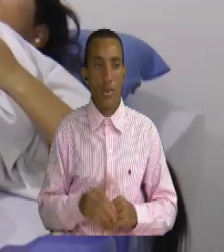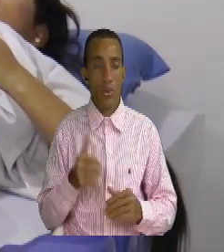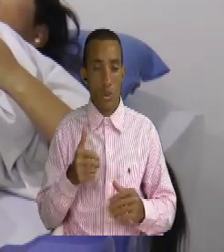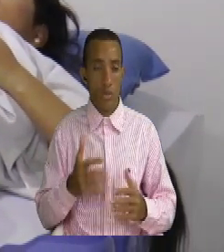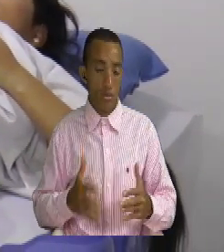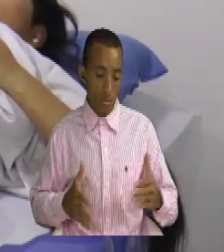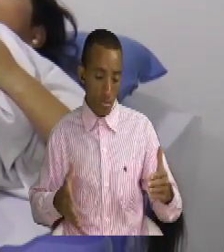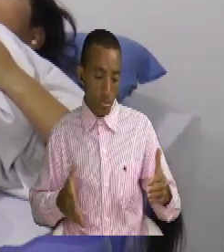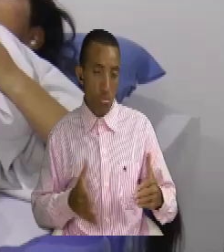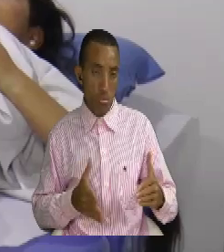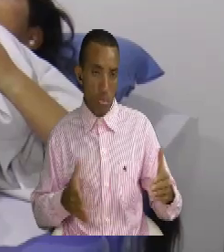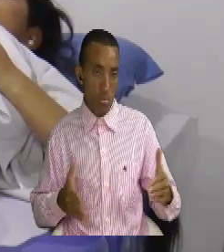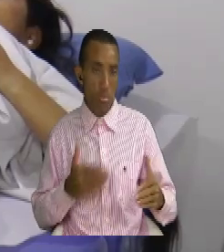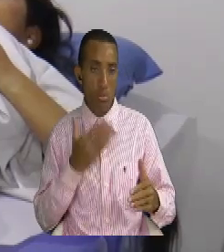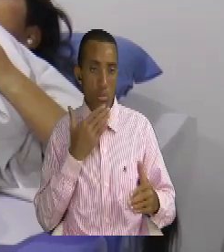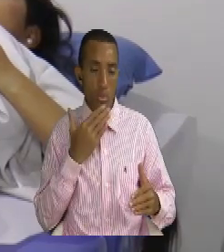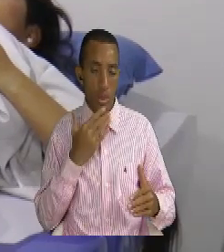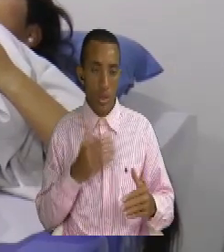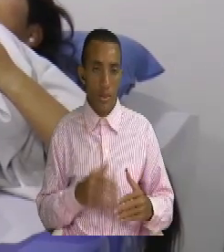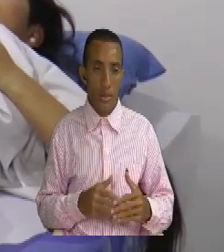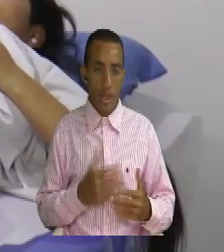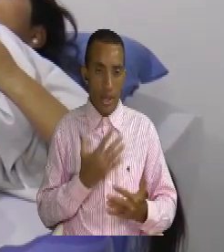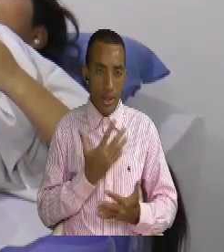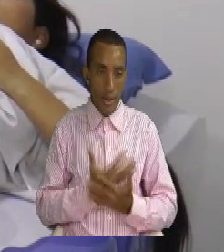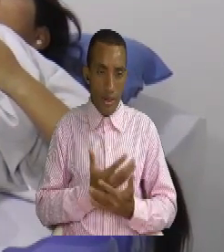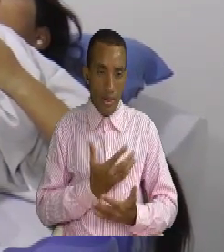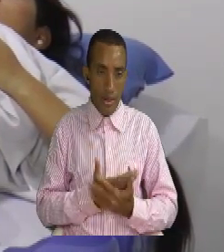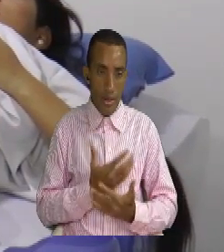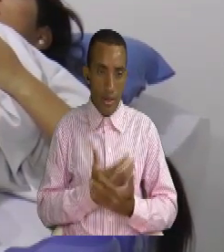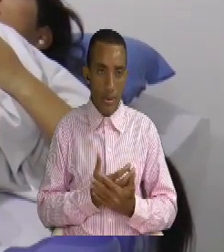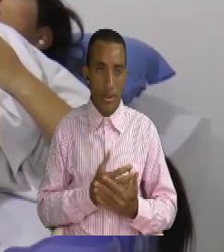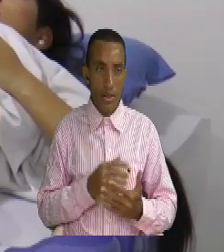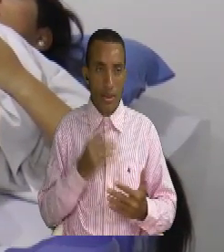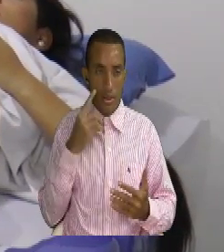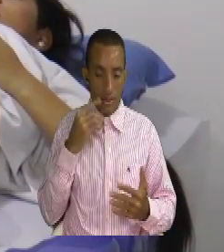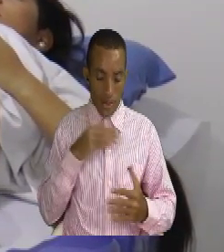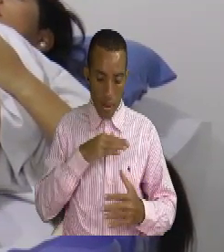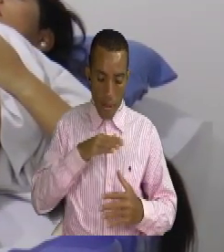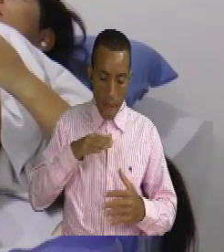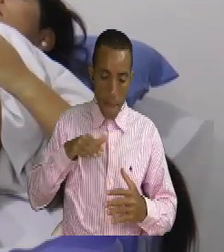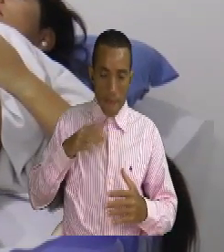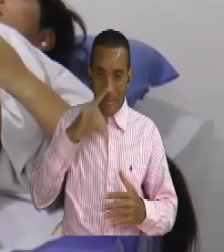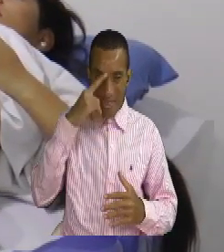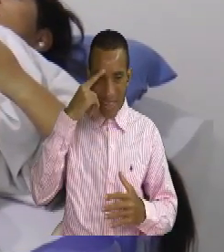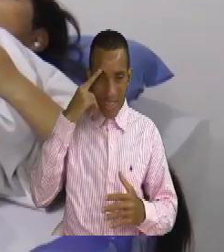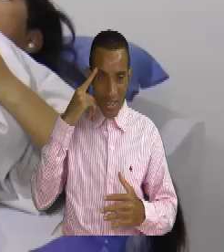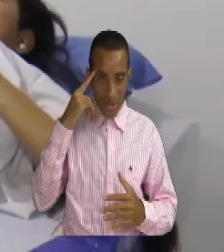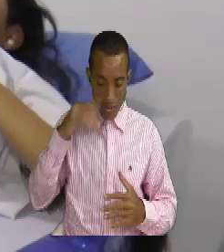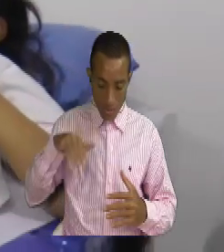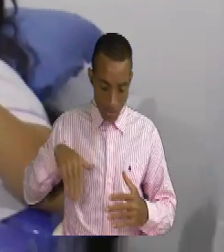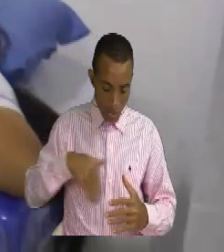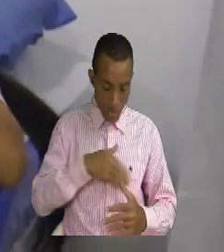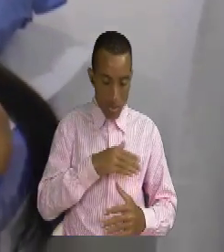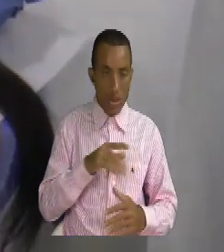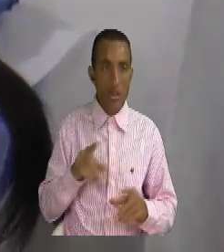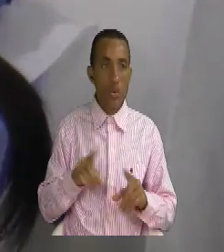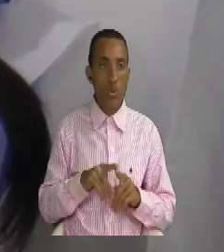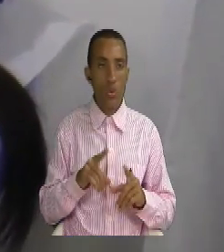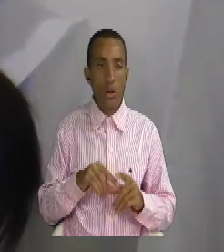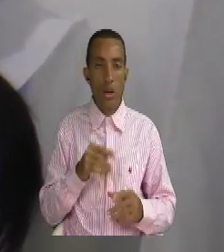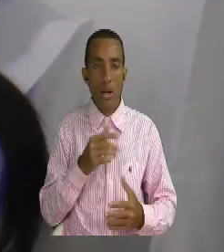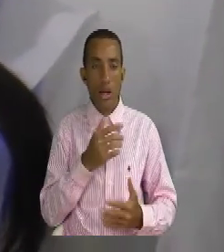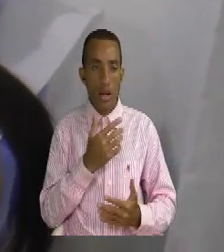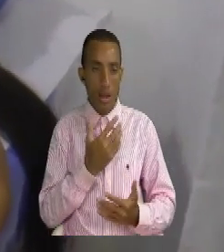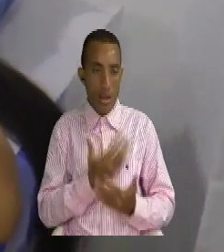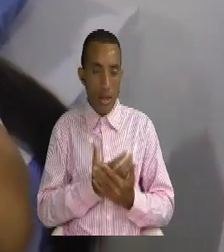Igualmente miramos el contenido del líquido, que es toda la cantidad de espacios negros que podemos ver, áreas anecoicas ubicadas en la ecografía. Dividimos la barriguita